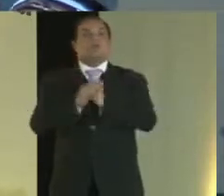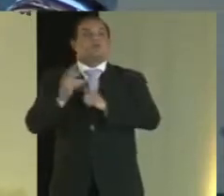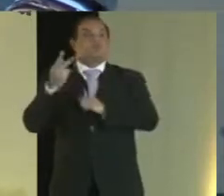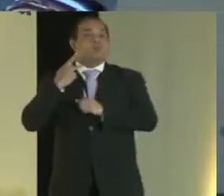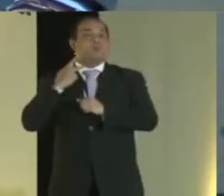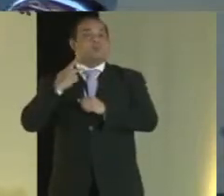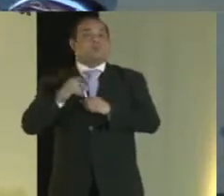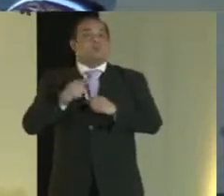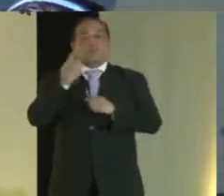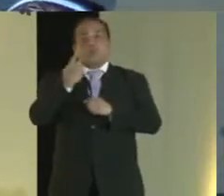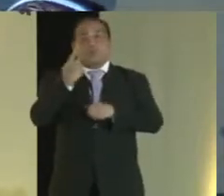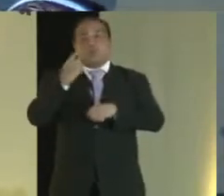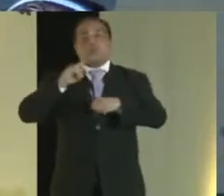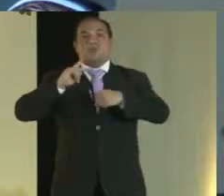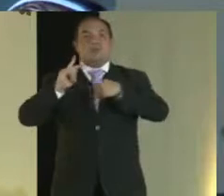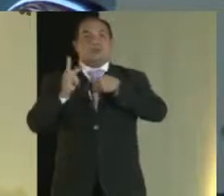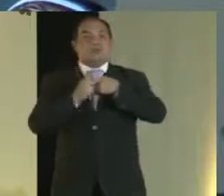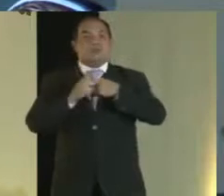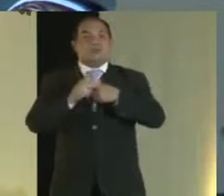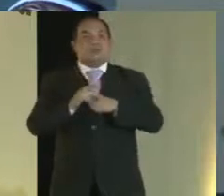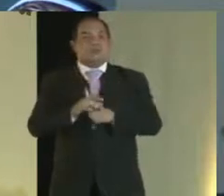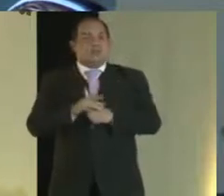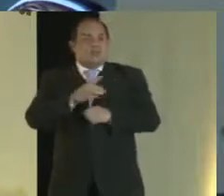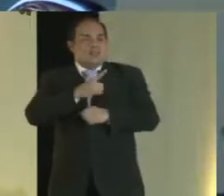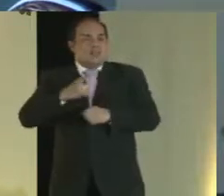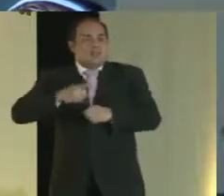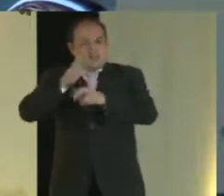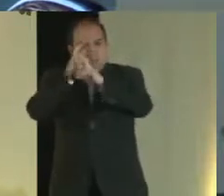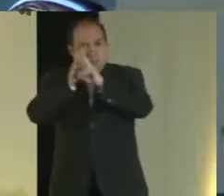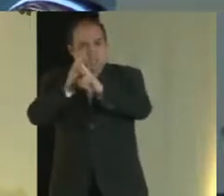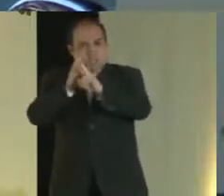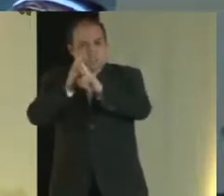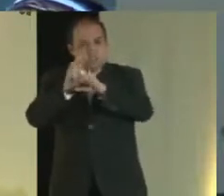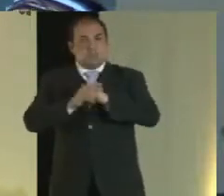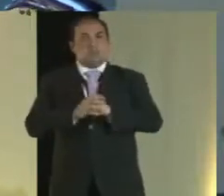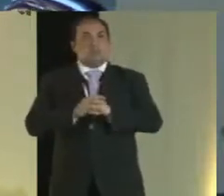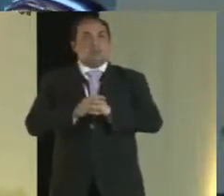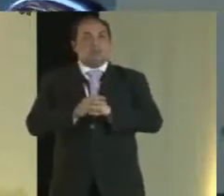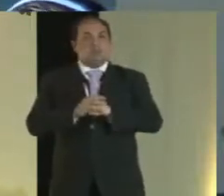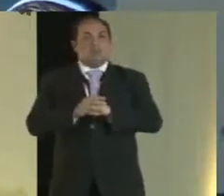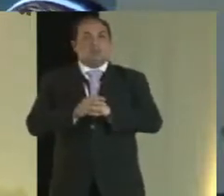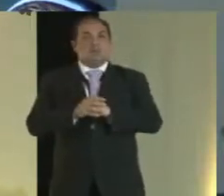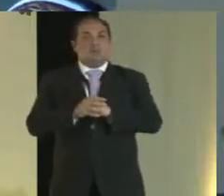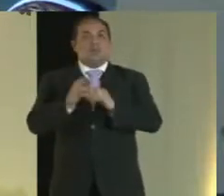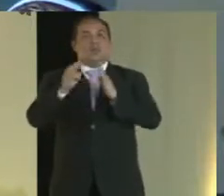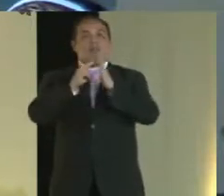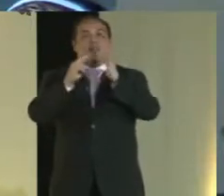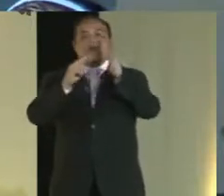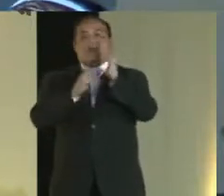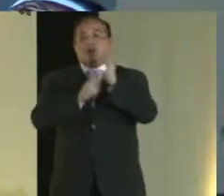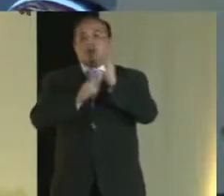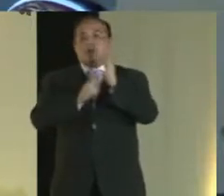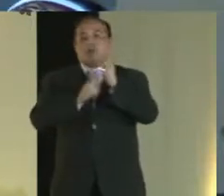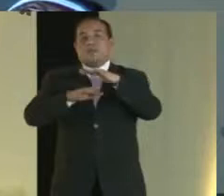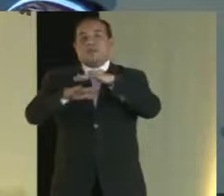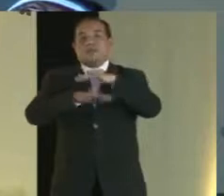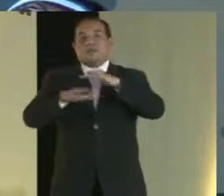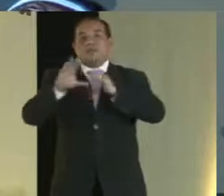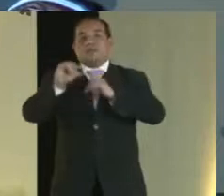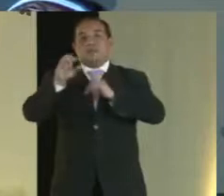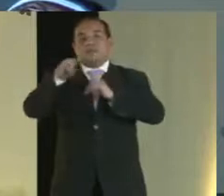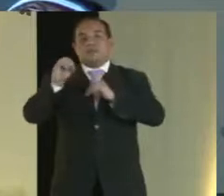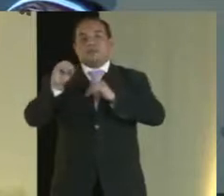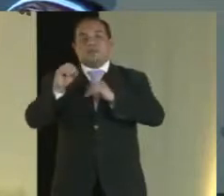país. Se supone que deben respetar e incluso avalar las reglas básicas del capitalismo, la propiedad privada